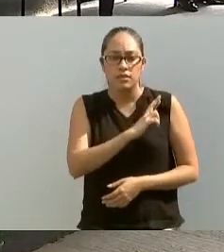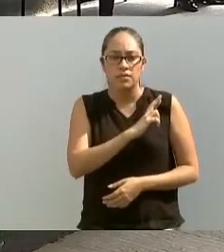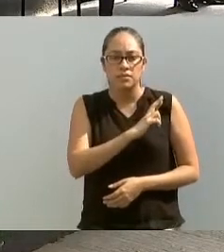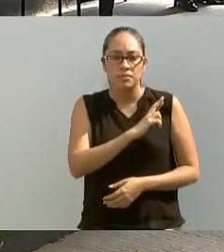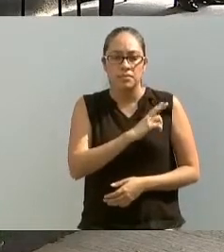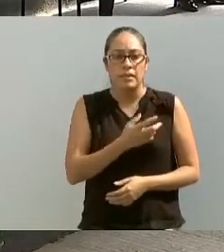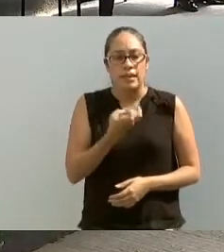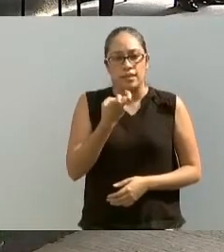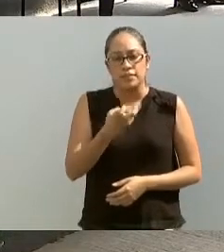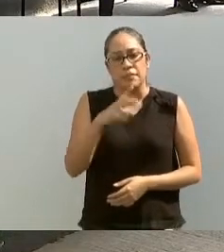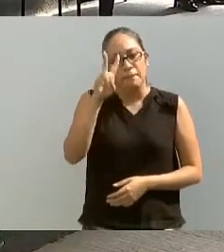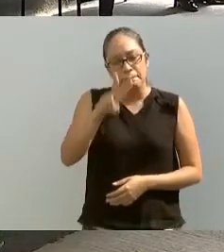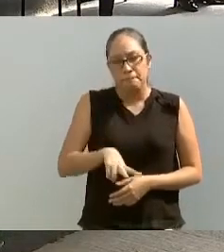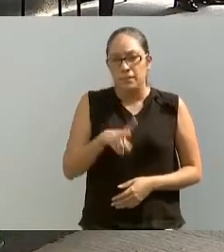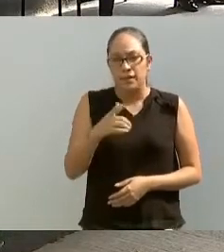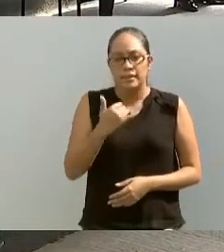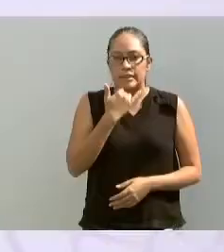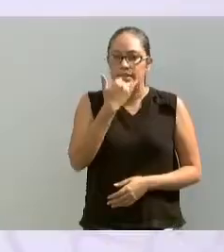Una barbaridad.